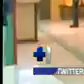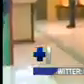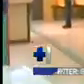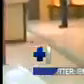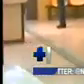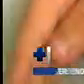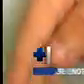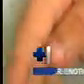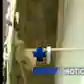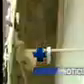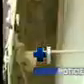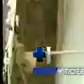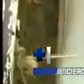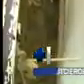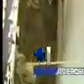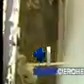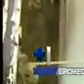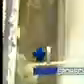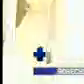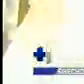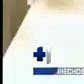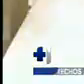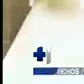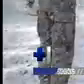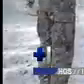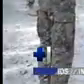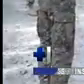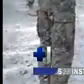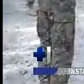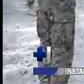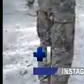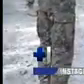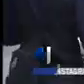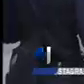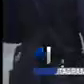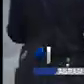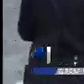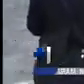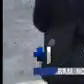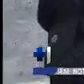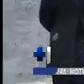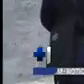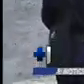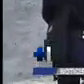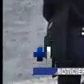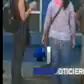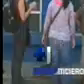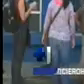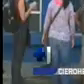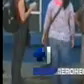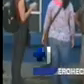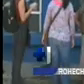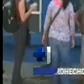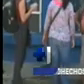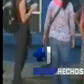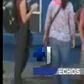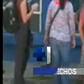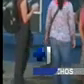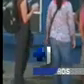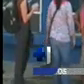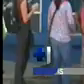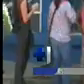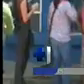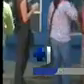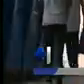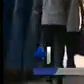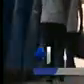decreto aprobado, los empleados del Ministerio de Salud, Seguro Social, Fuerza Armada, Policía Nacional Civil, Dirección de Migración y Extranjería e